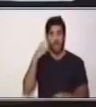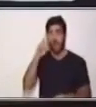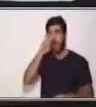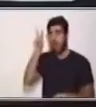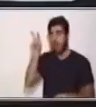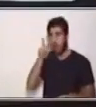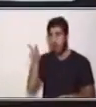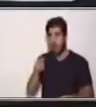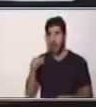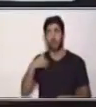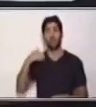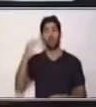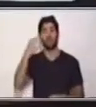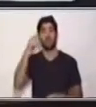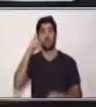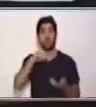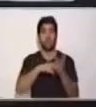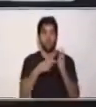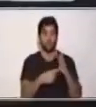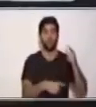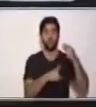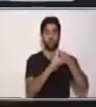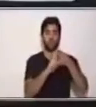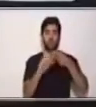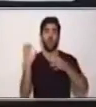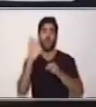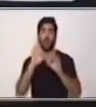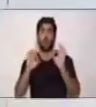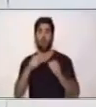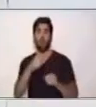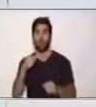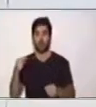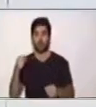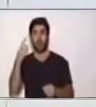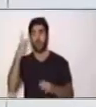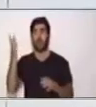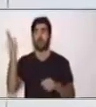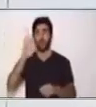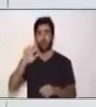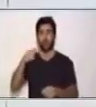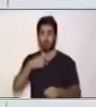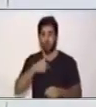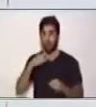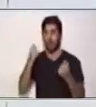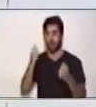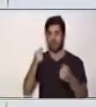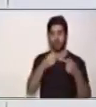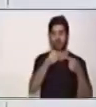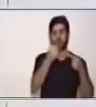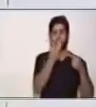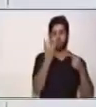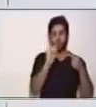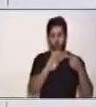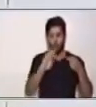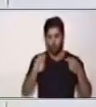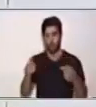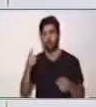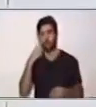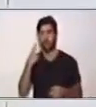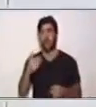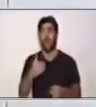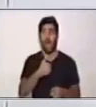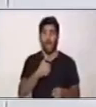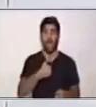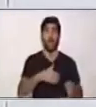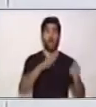ir viendo si es suma o es resta y realizar mi planteamiento. Entonces me dice, hay 9